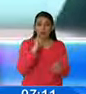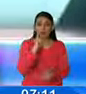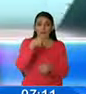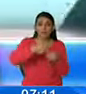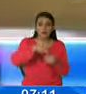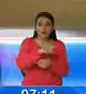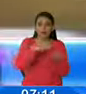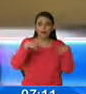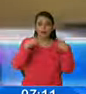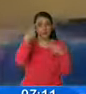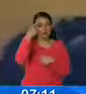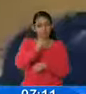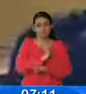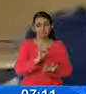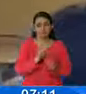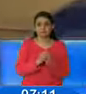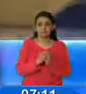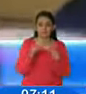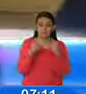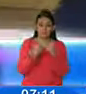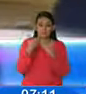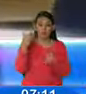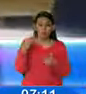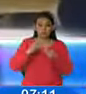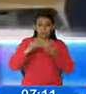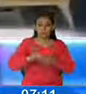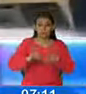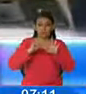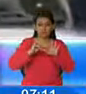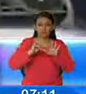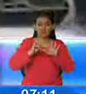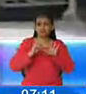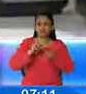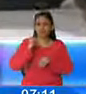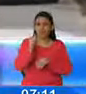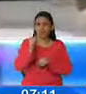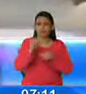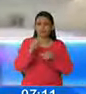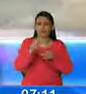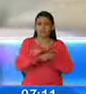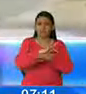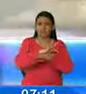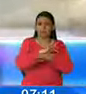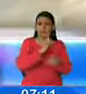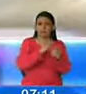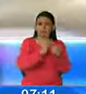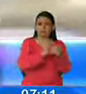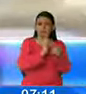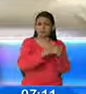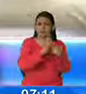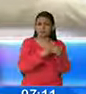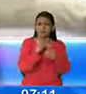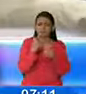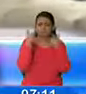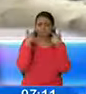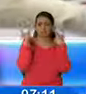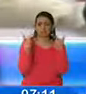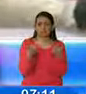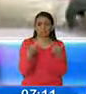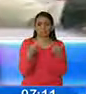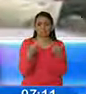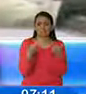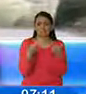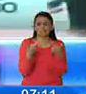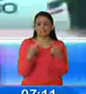nuevo gobierno. Aseguró que el partido al que representa logró un gran bloque en la Asamblea Nacional, por lo que dijo estarán vigilantes desde